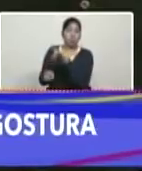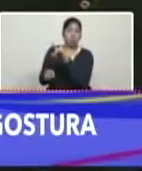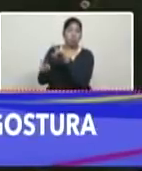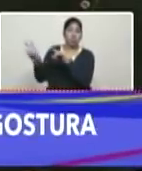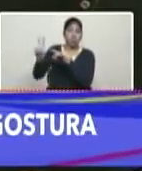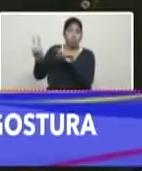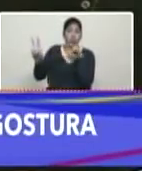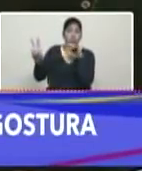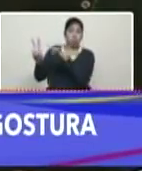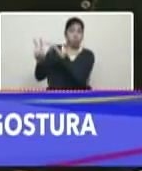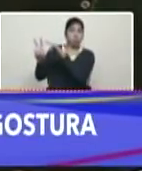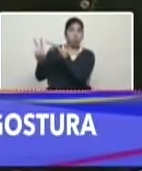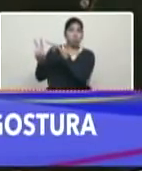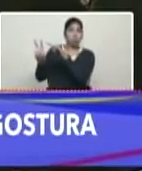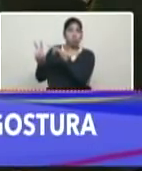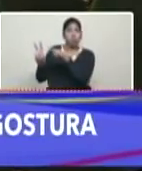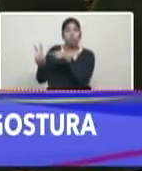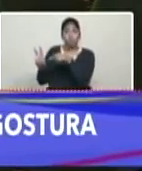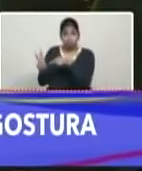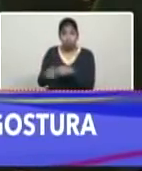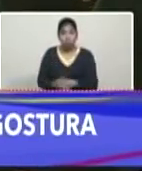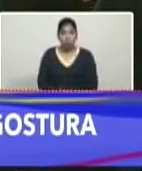Traidores a la patria.